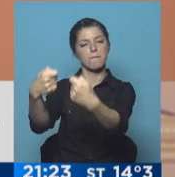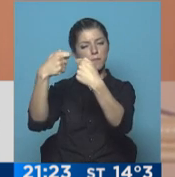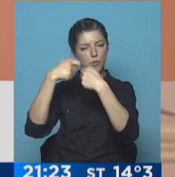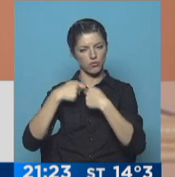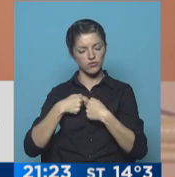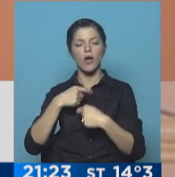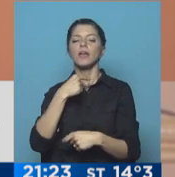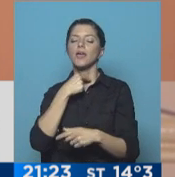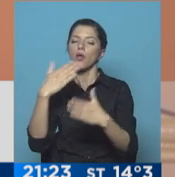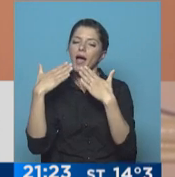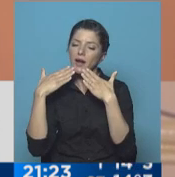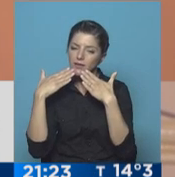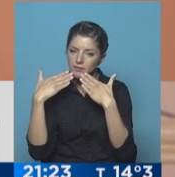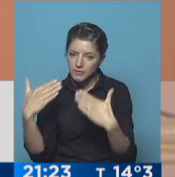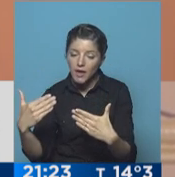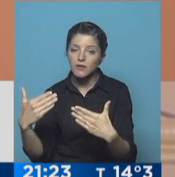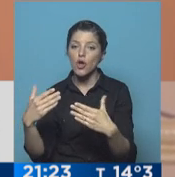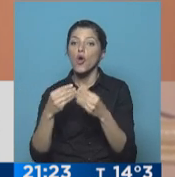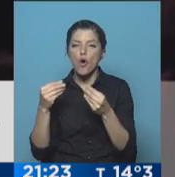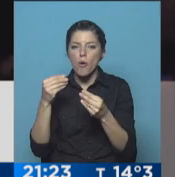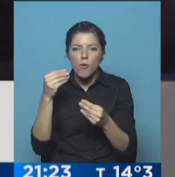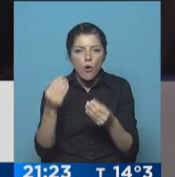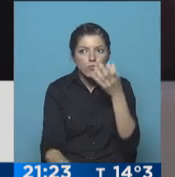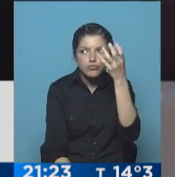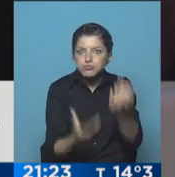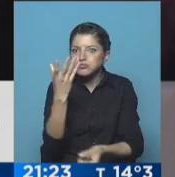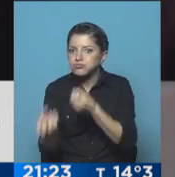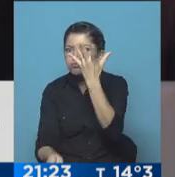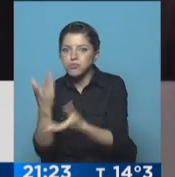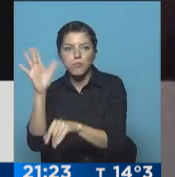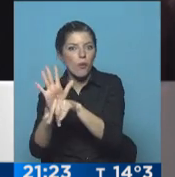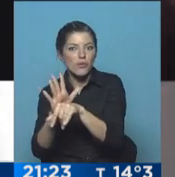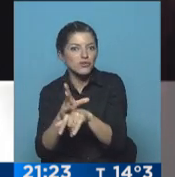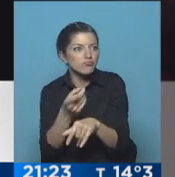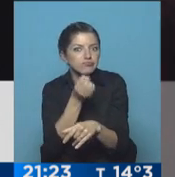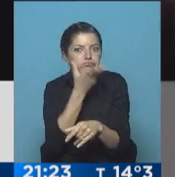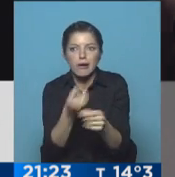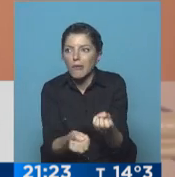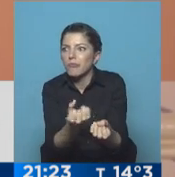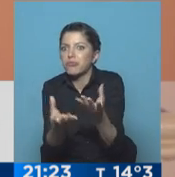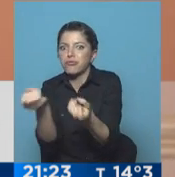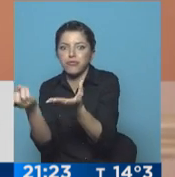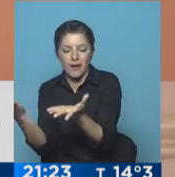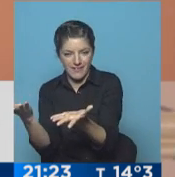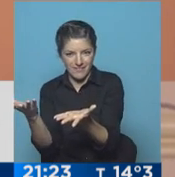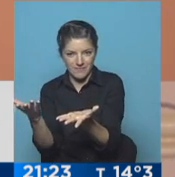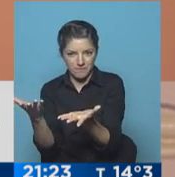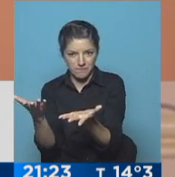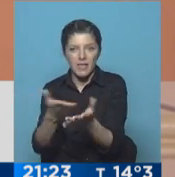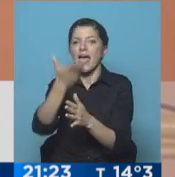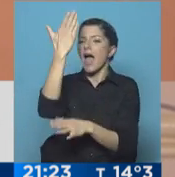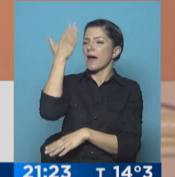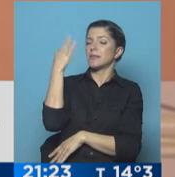Quiero agradecerles cómo brotaron, como si fueran hongos, después de la lluvia, después de